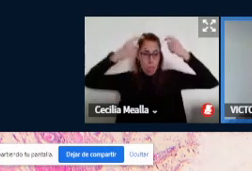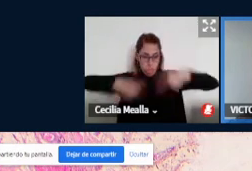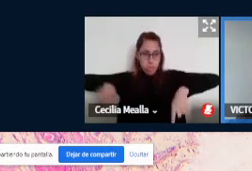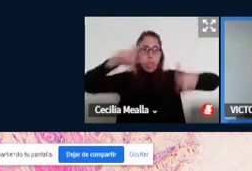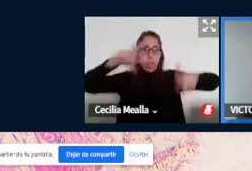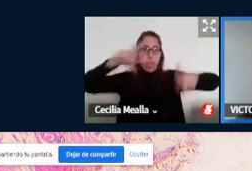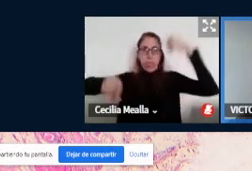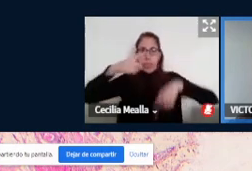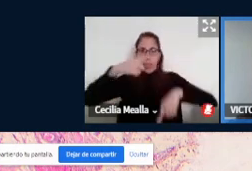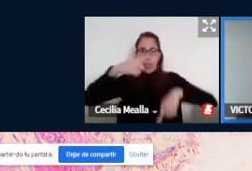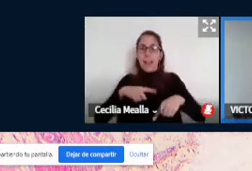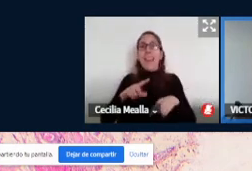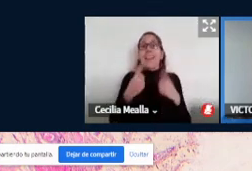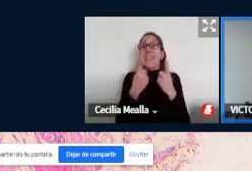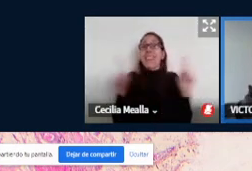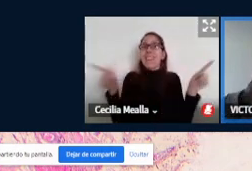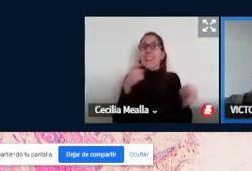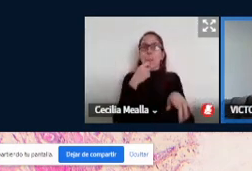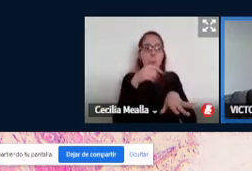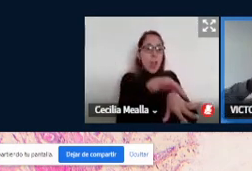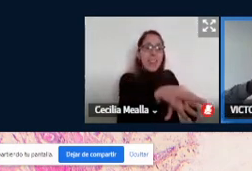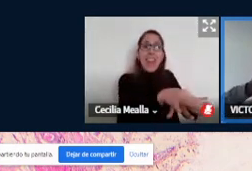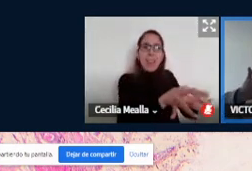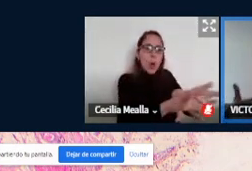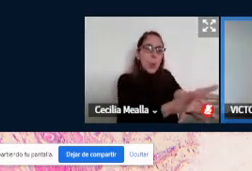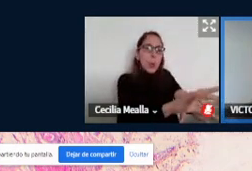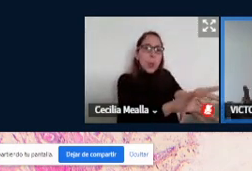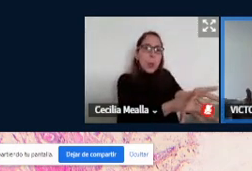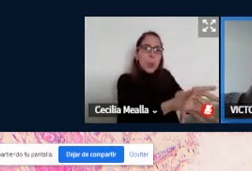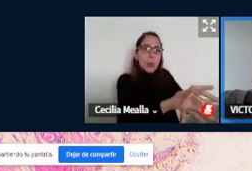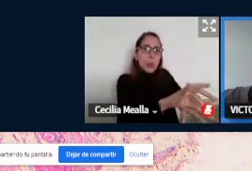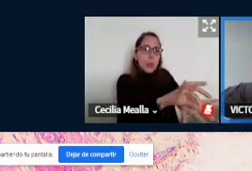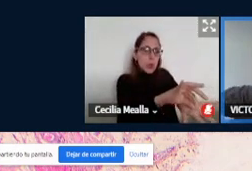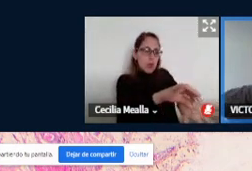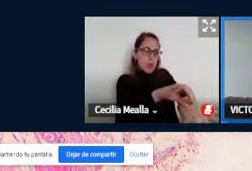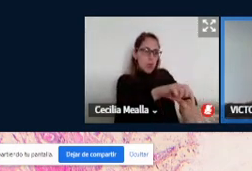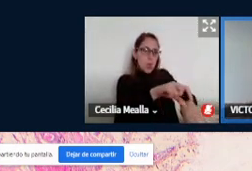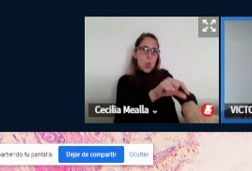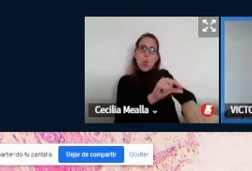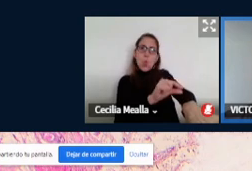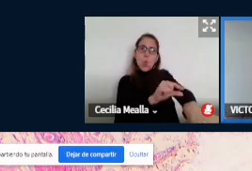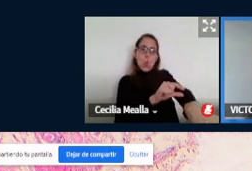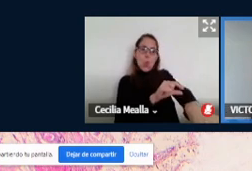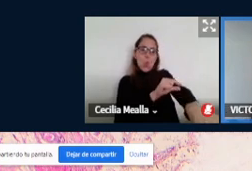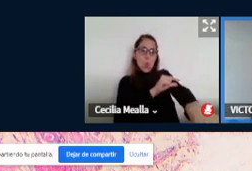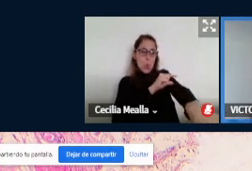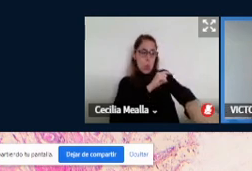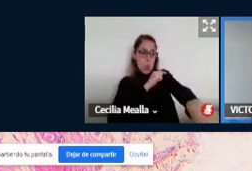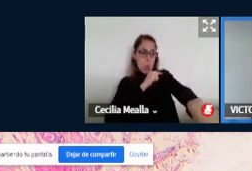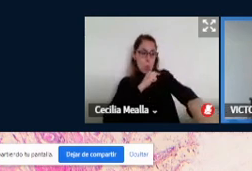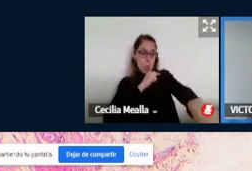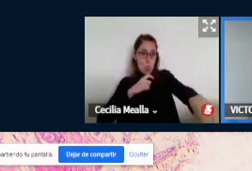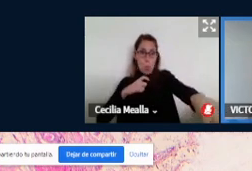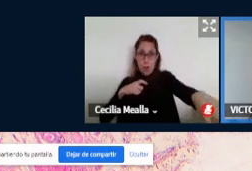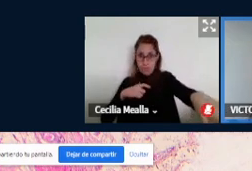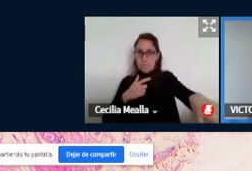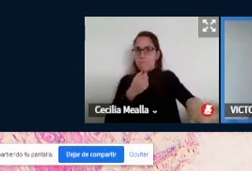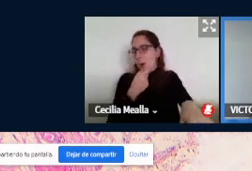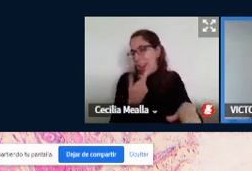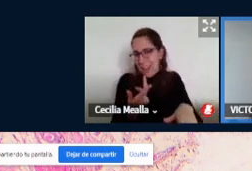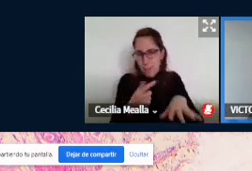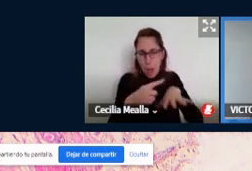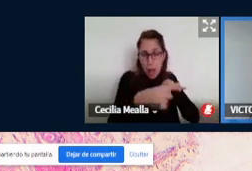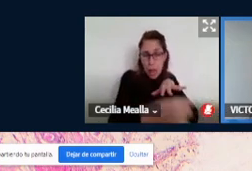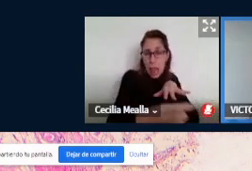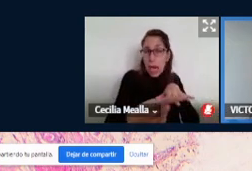desde lugares muy pequeñitos va cada vez creciendo, ¿sí? Y tratando de llevar hacia el corazón, tiene que vencer